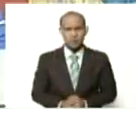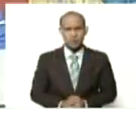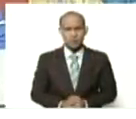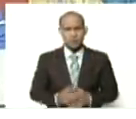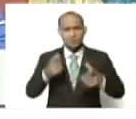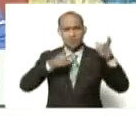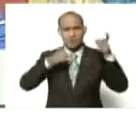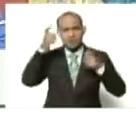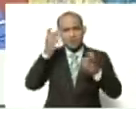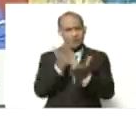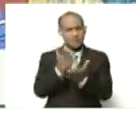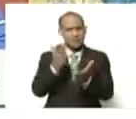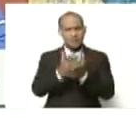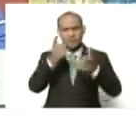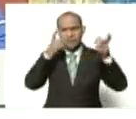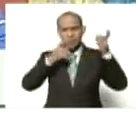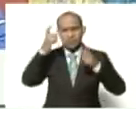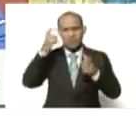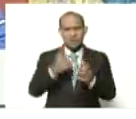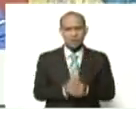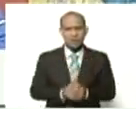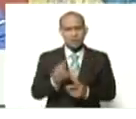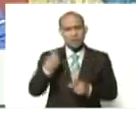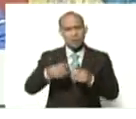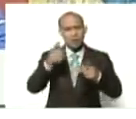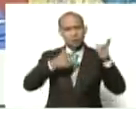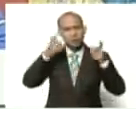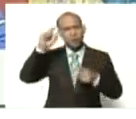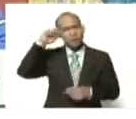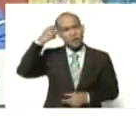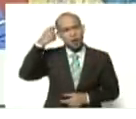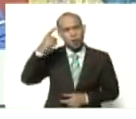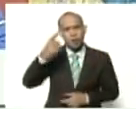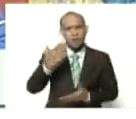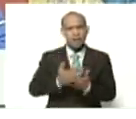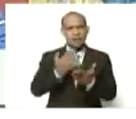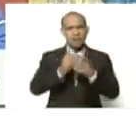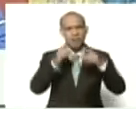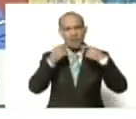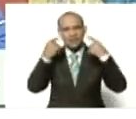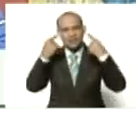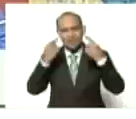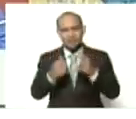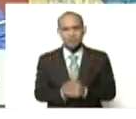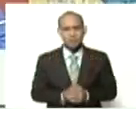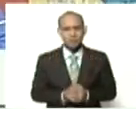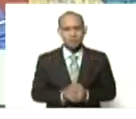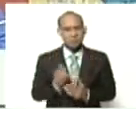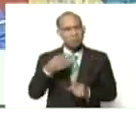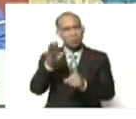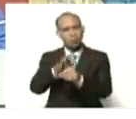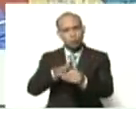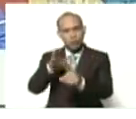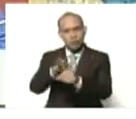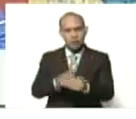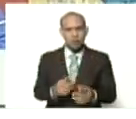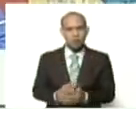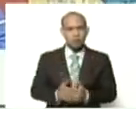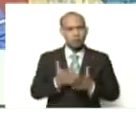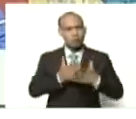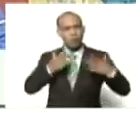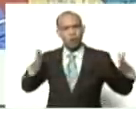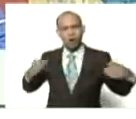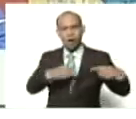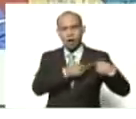Chávez, siempre Chávez, pero sobre todo Chávez es recordado por su sonrisa, por su ternura, por su gran